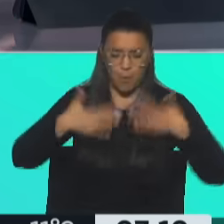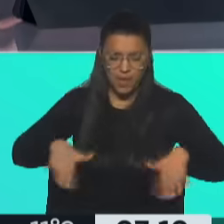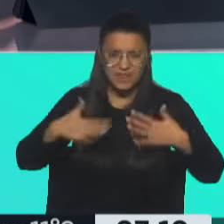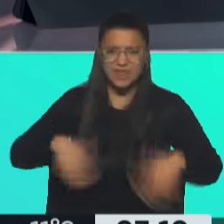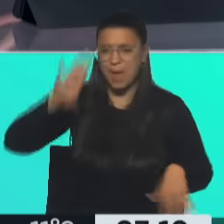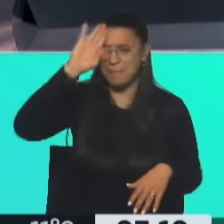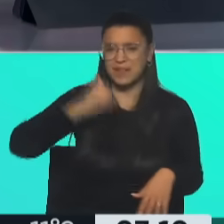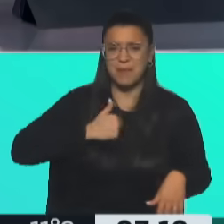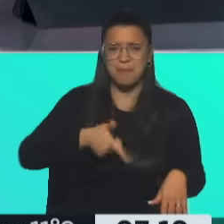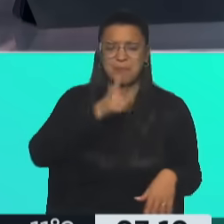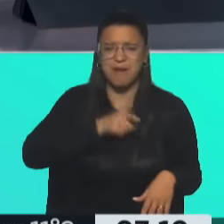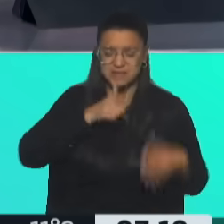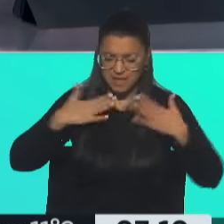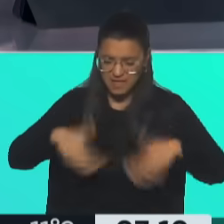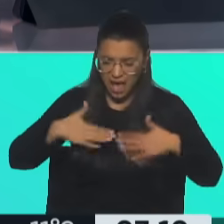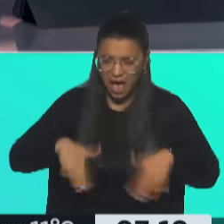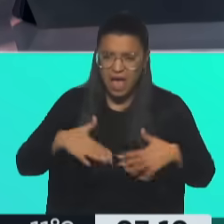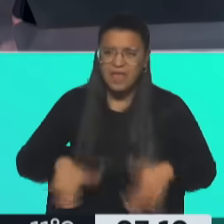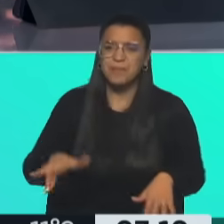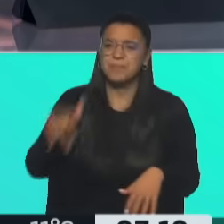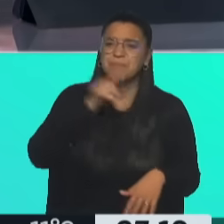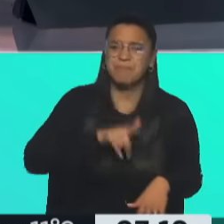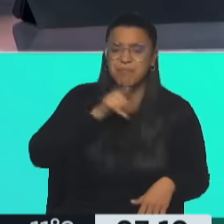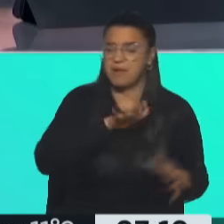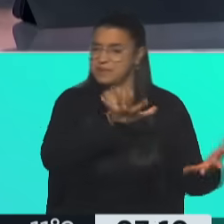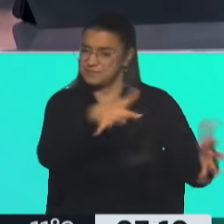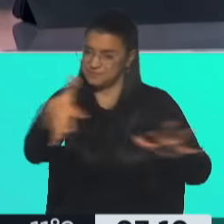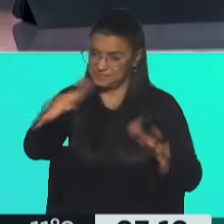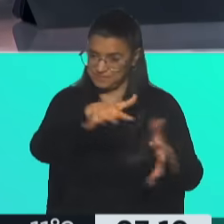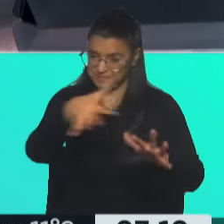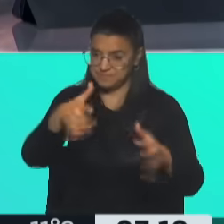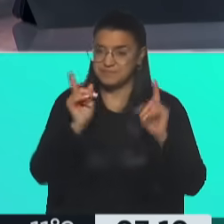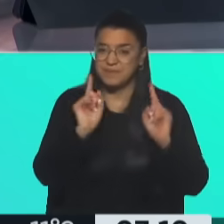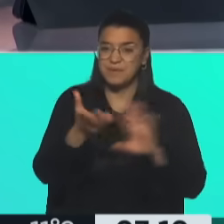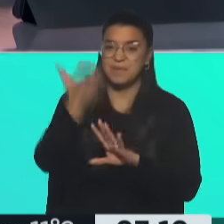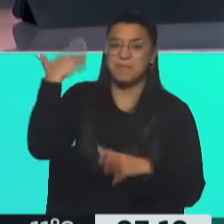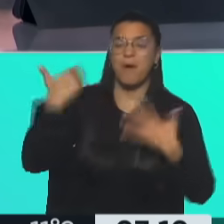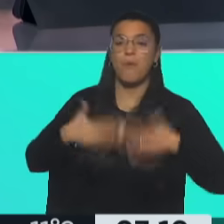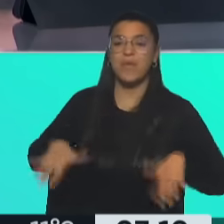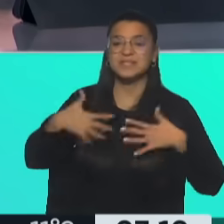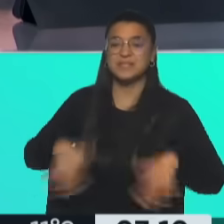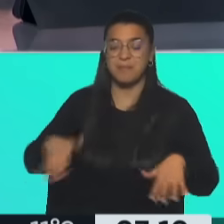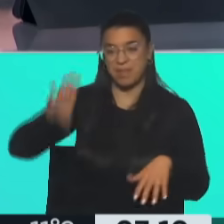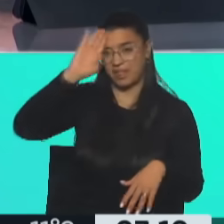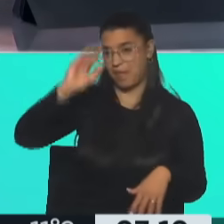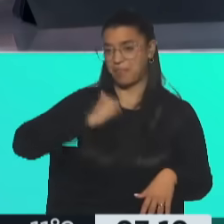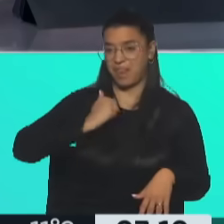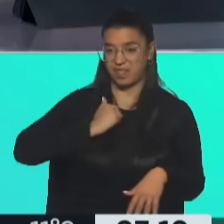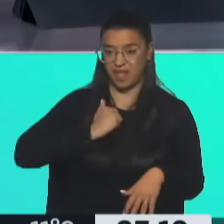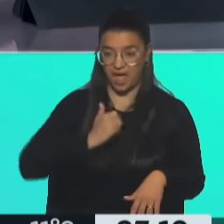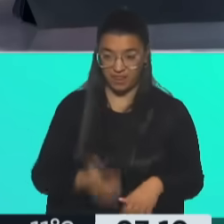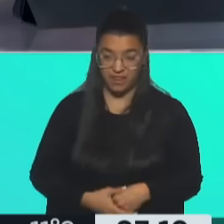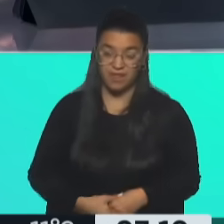con un trajecito que de alguna manera se podría emparentar con lo que era la vestimenta militar Y